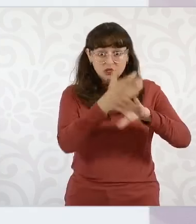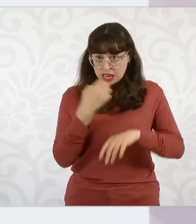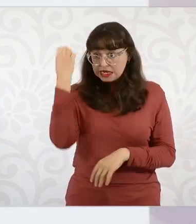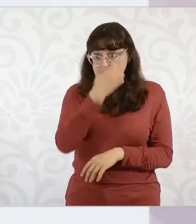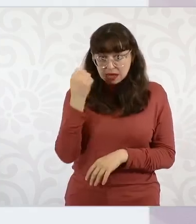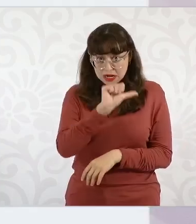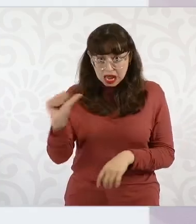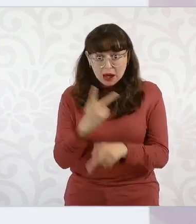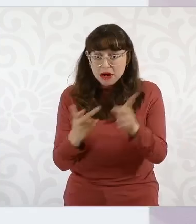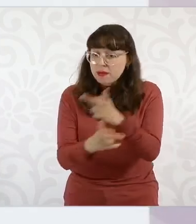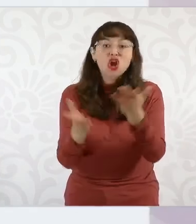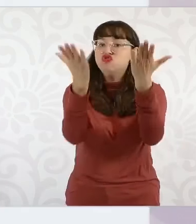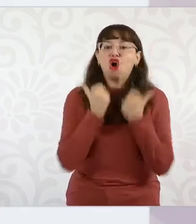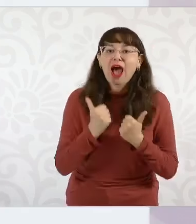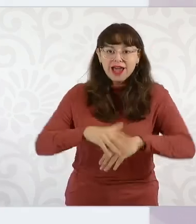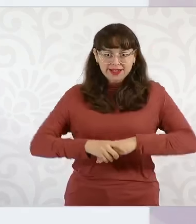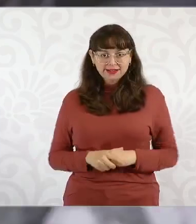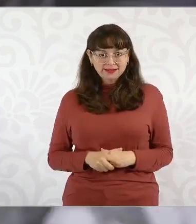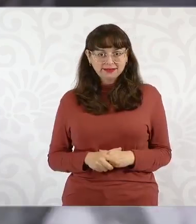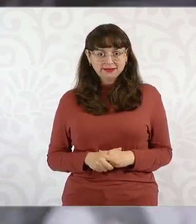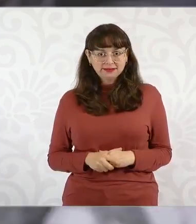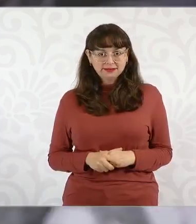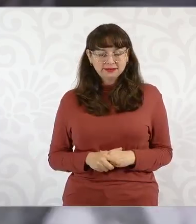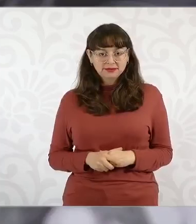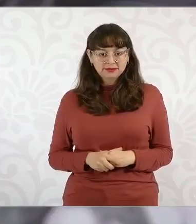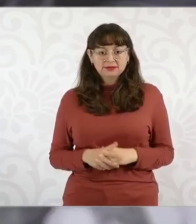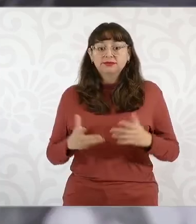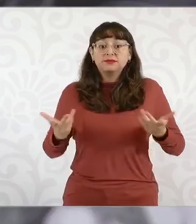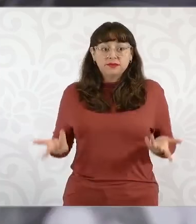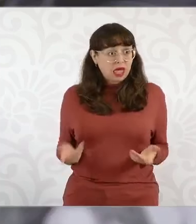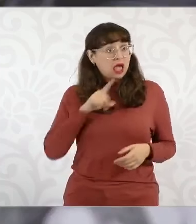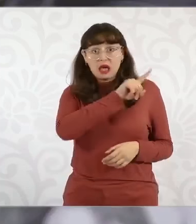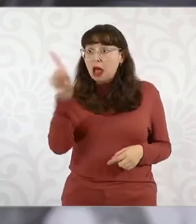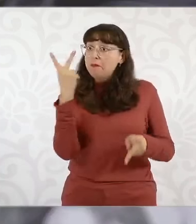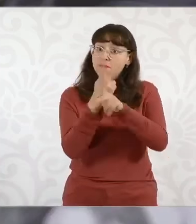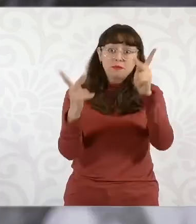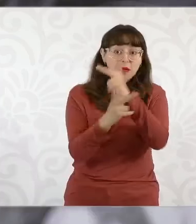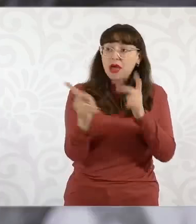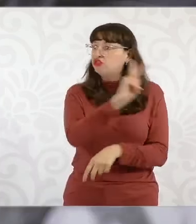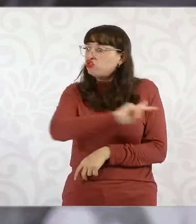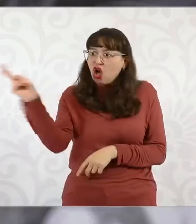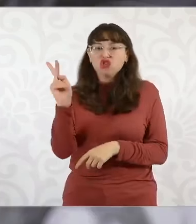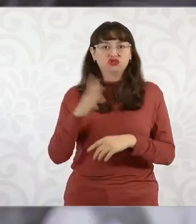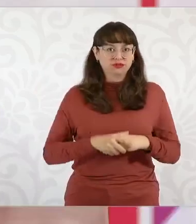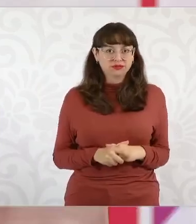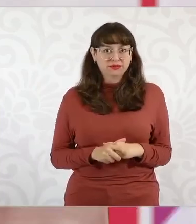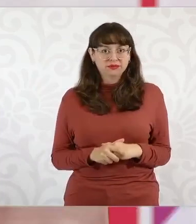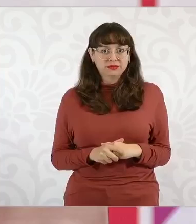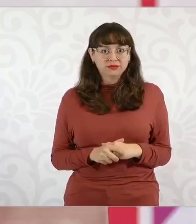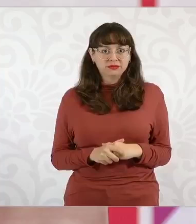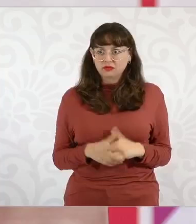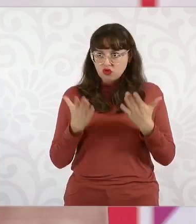Tú vas al high school que te quede más cerca de tu casa. Claro, si quieres entrar a una privada u otra cosa, pues ya es otra cosa, pero se da la